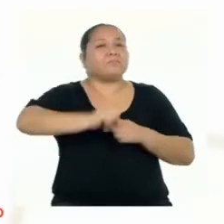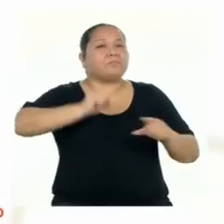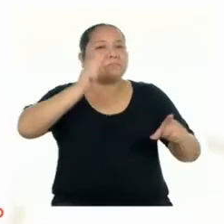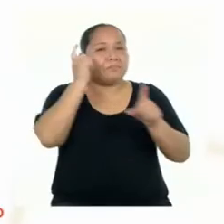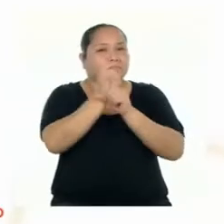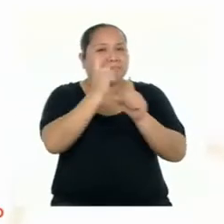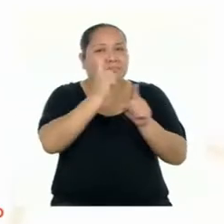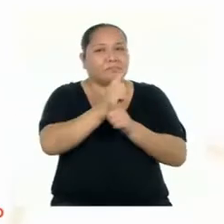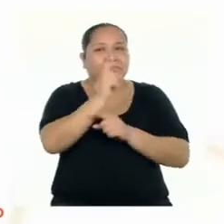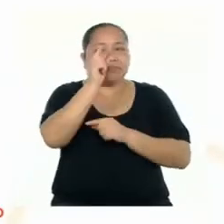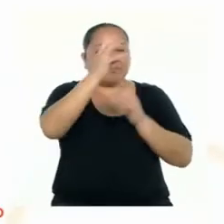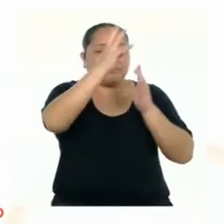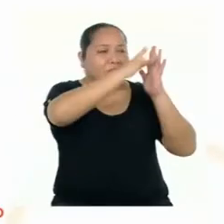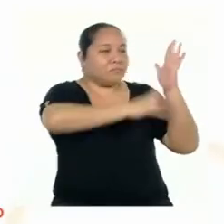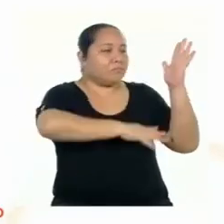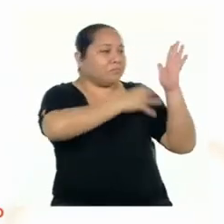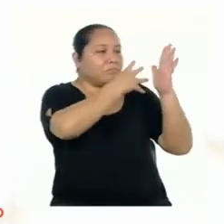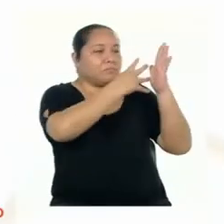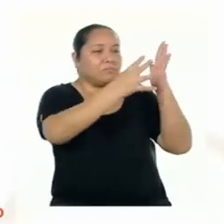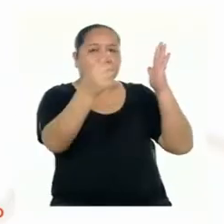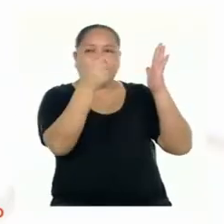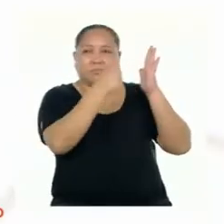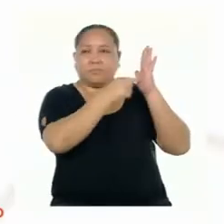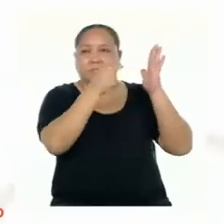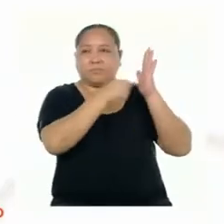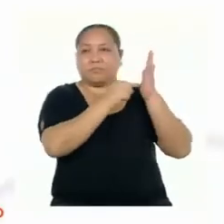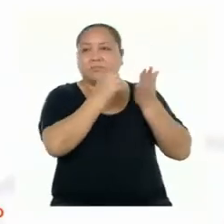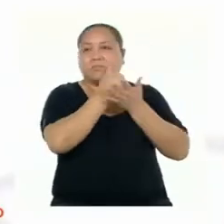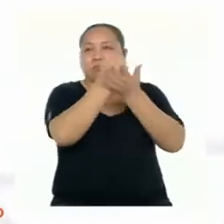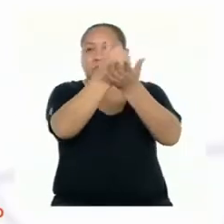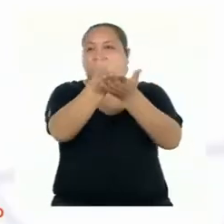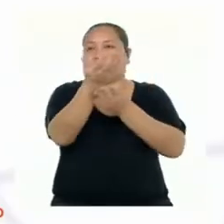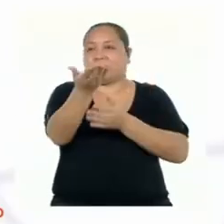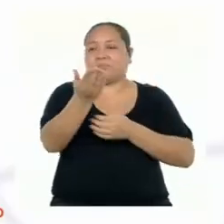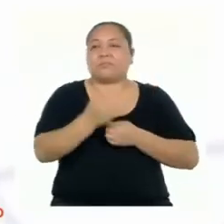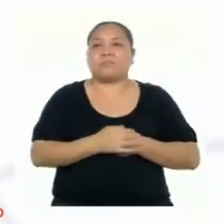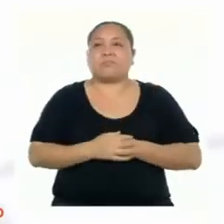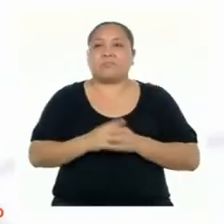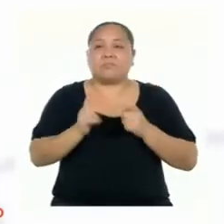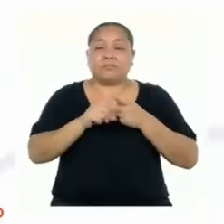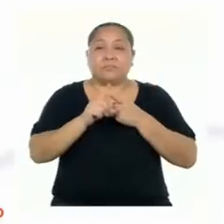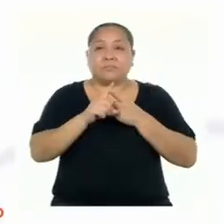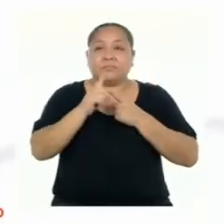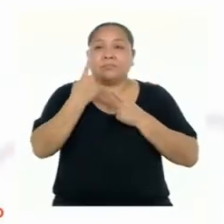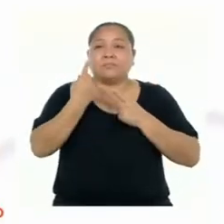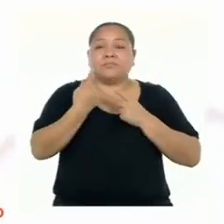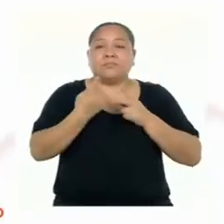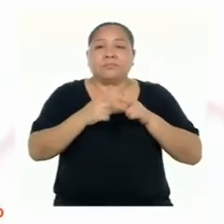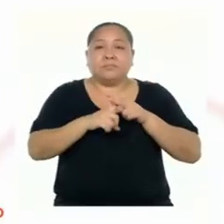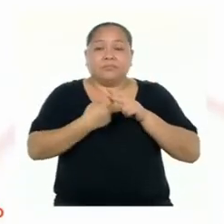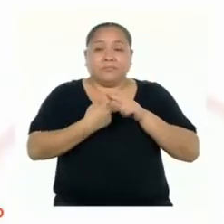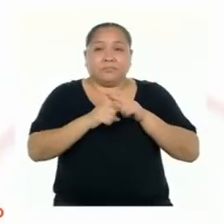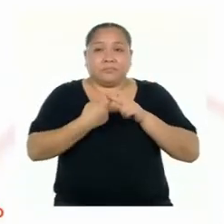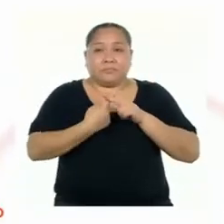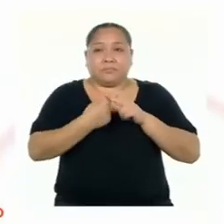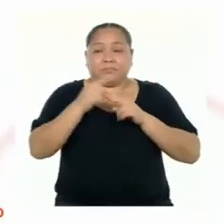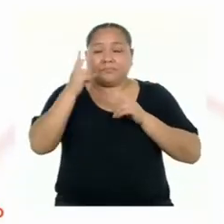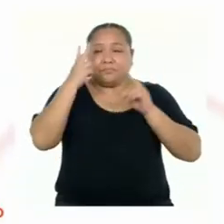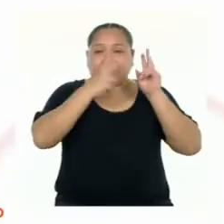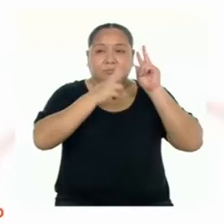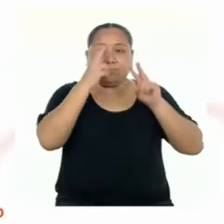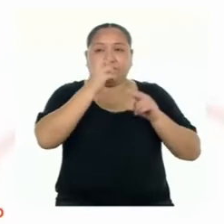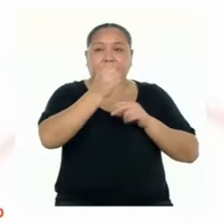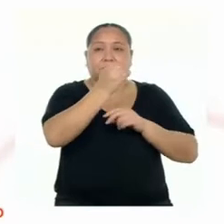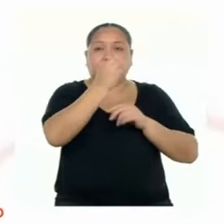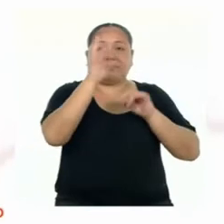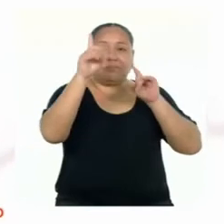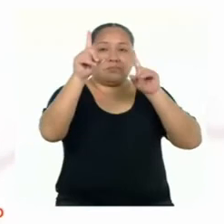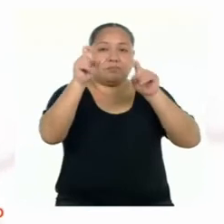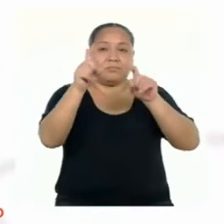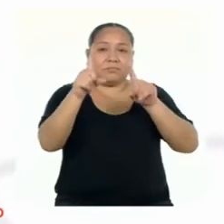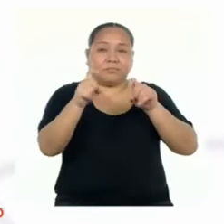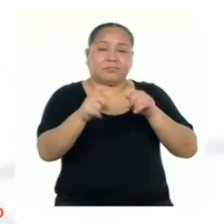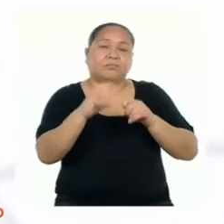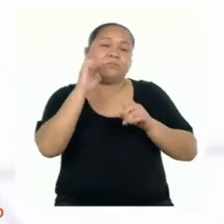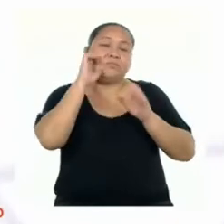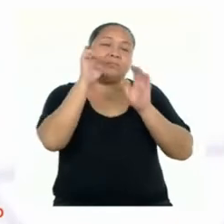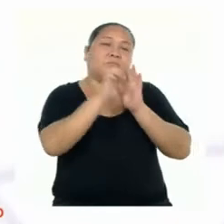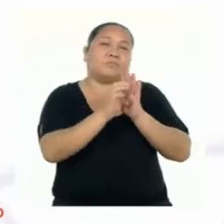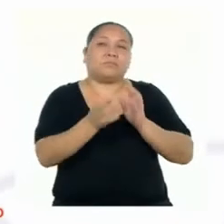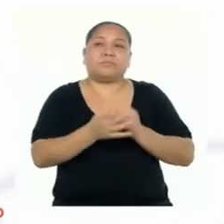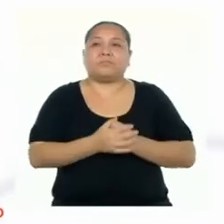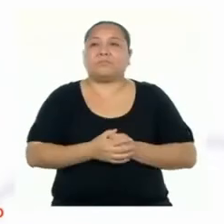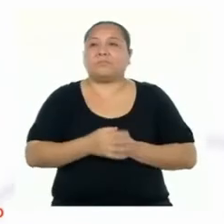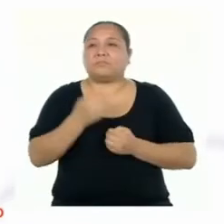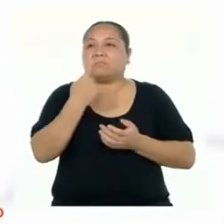Exactamente, una tabla como esta te podría ayudar. Para empezar, puedes tener en cuenta algunas preguntas